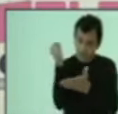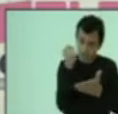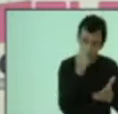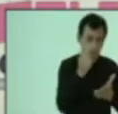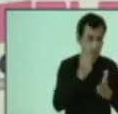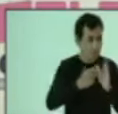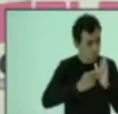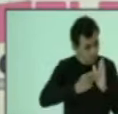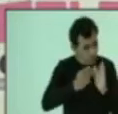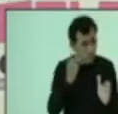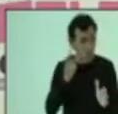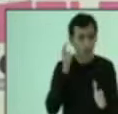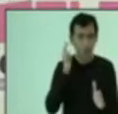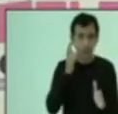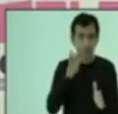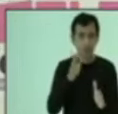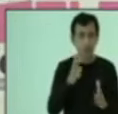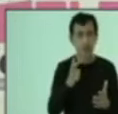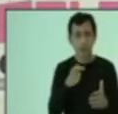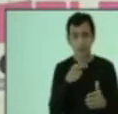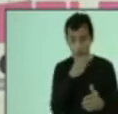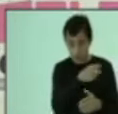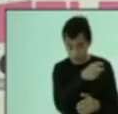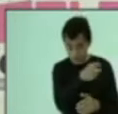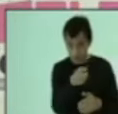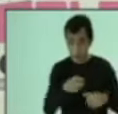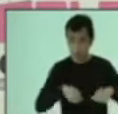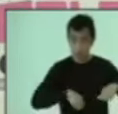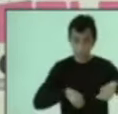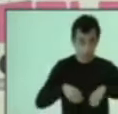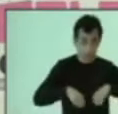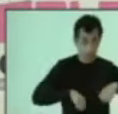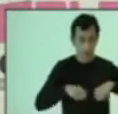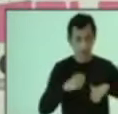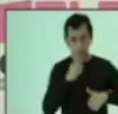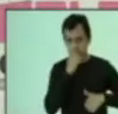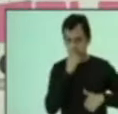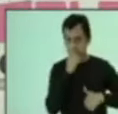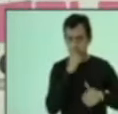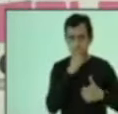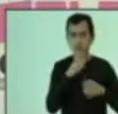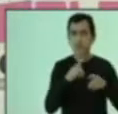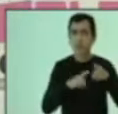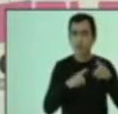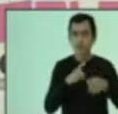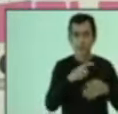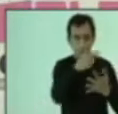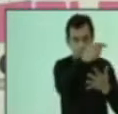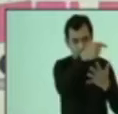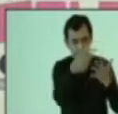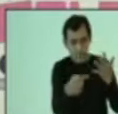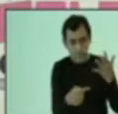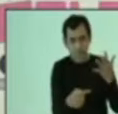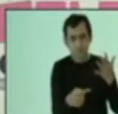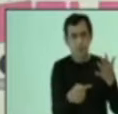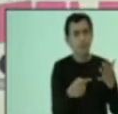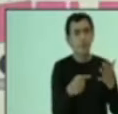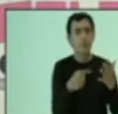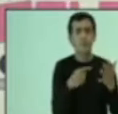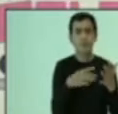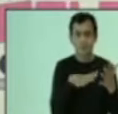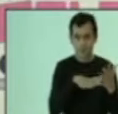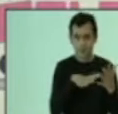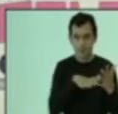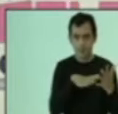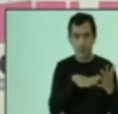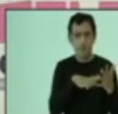estas factibilidades y anuencias municipales se estén dando también conforme a los lineamientos y las actualizaciones correspondientes que